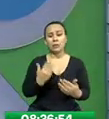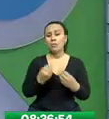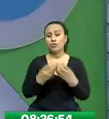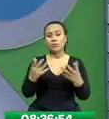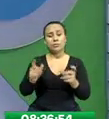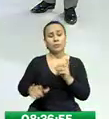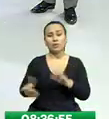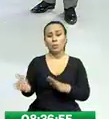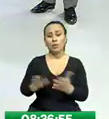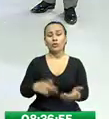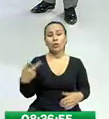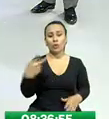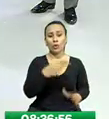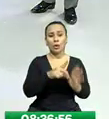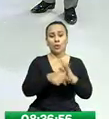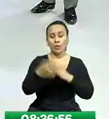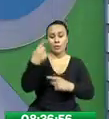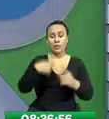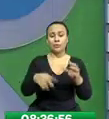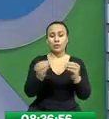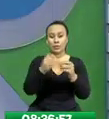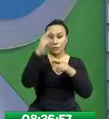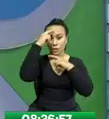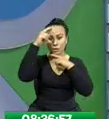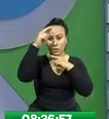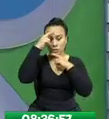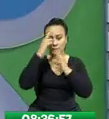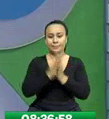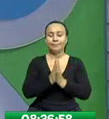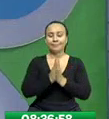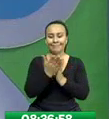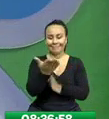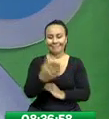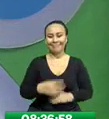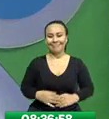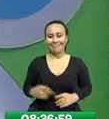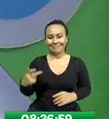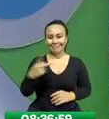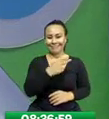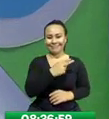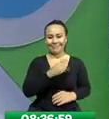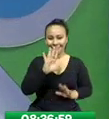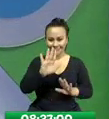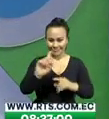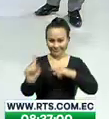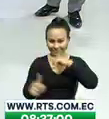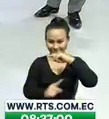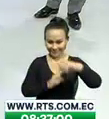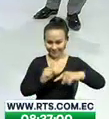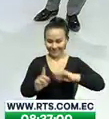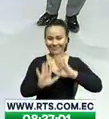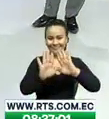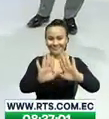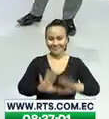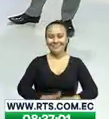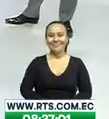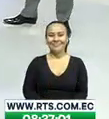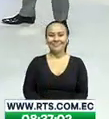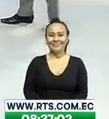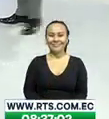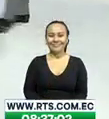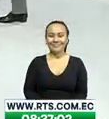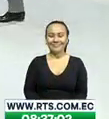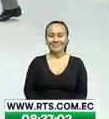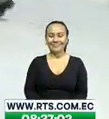facilidad. Nos vamos a una pausa, amigos televidentes, y luego regresamos con más noticias para ustedes. Les digo lo que se viene enseguida. Sigan con nosotros.